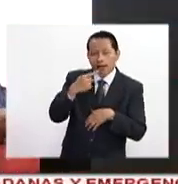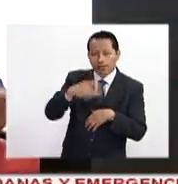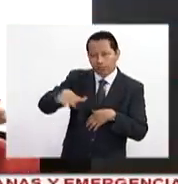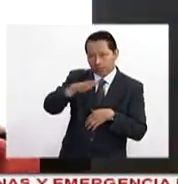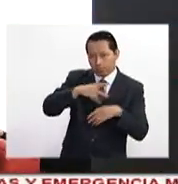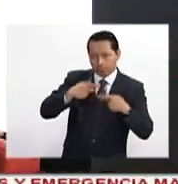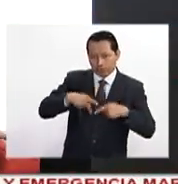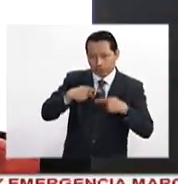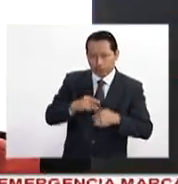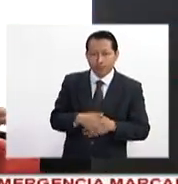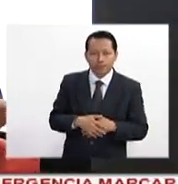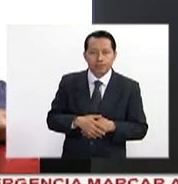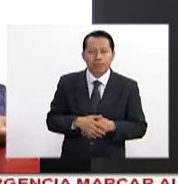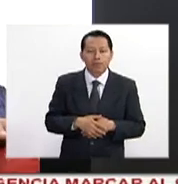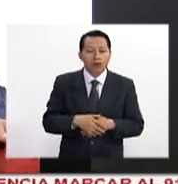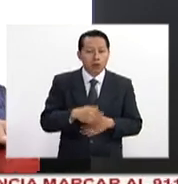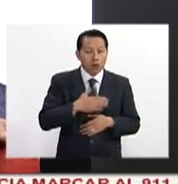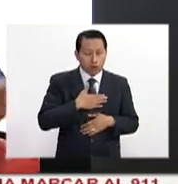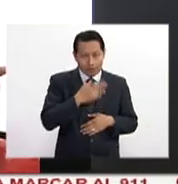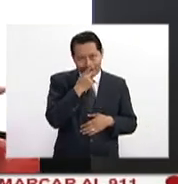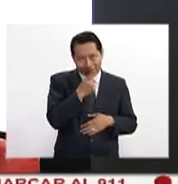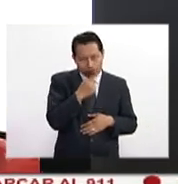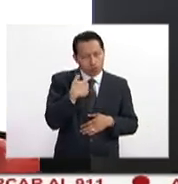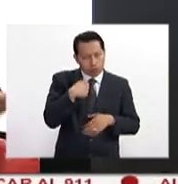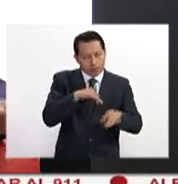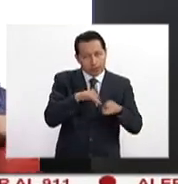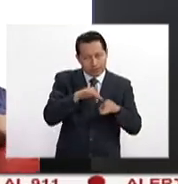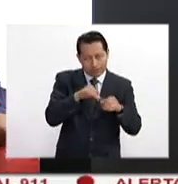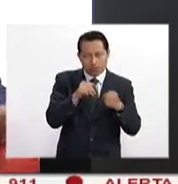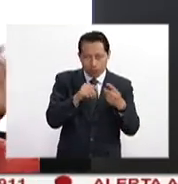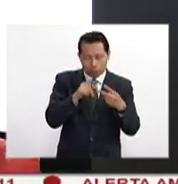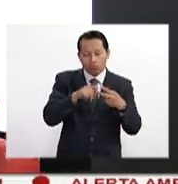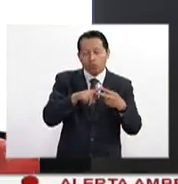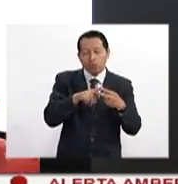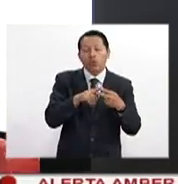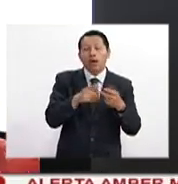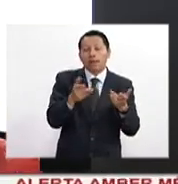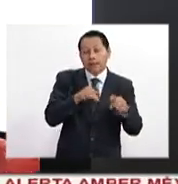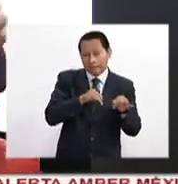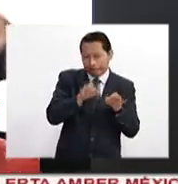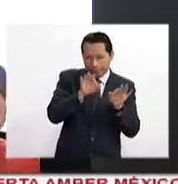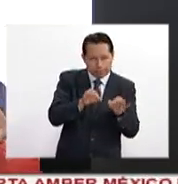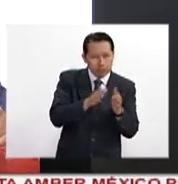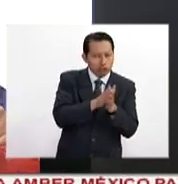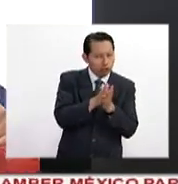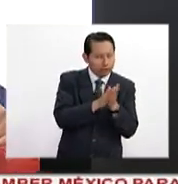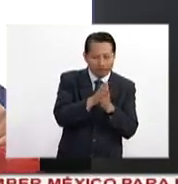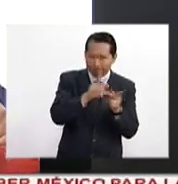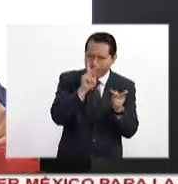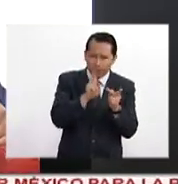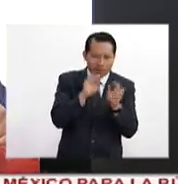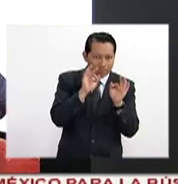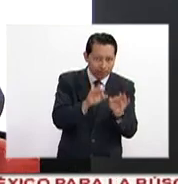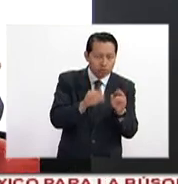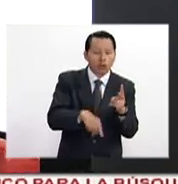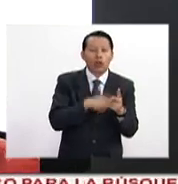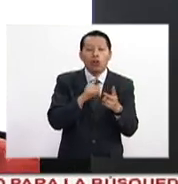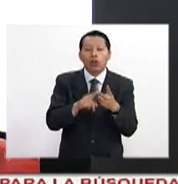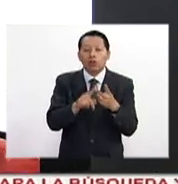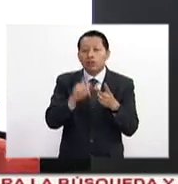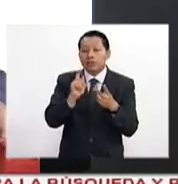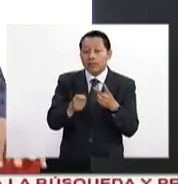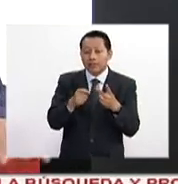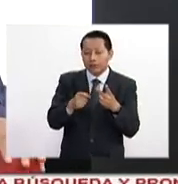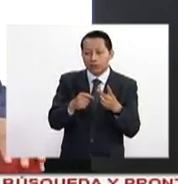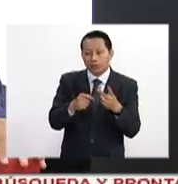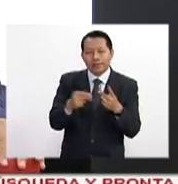Uno es hacer chocolate, hacer un buen chocolate, hacer un chocolate perfecto. Y otro es estar aquí, sentado, hablando de